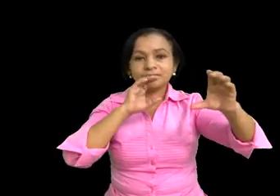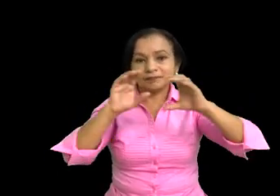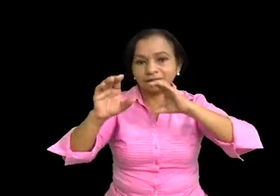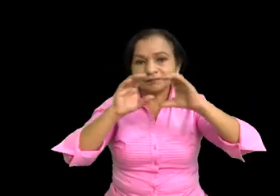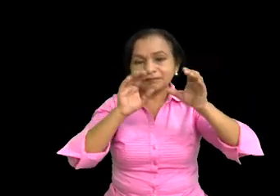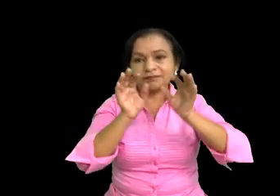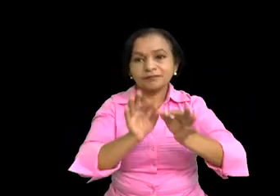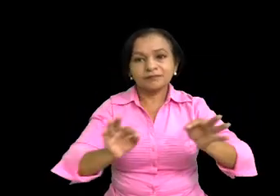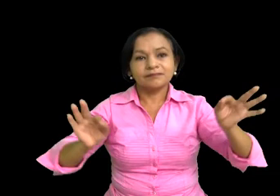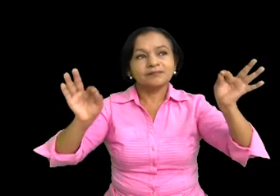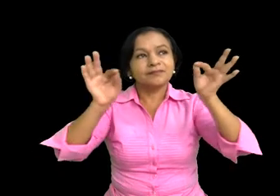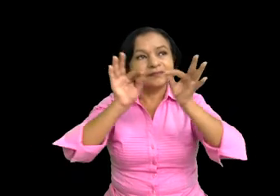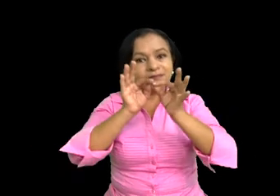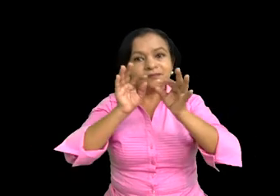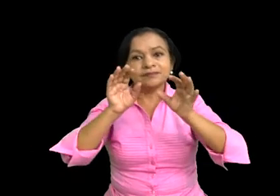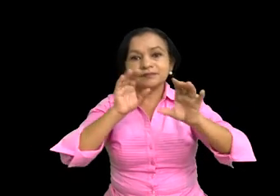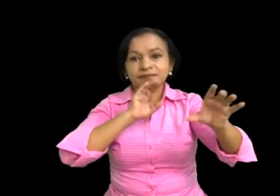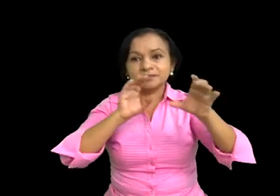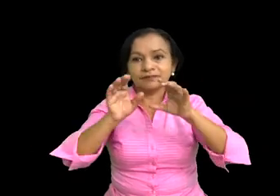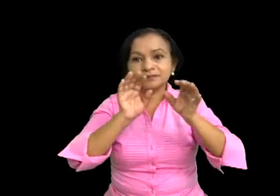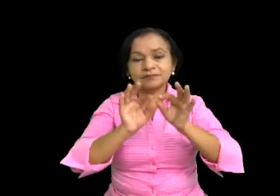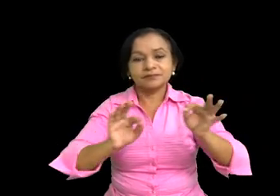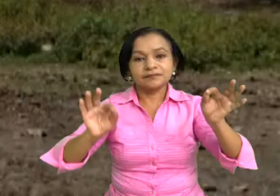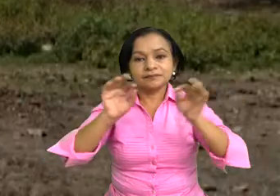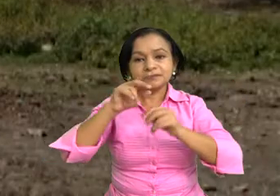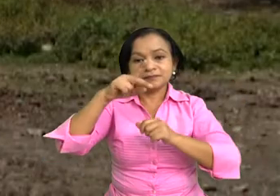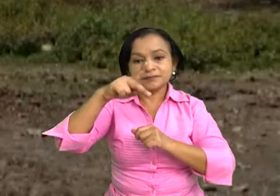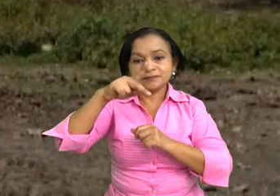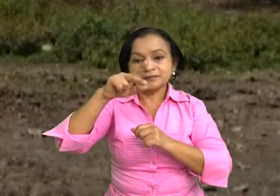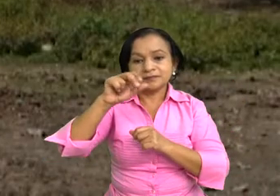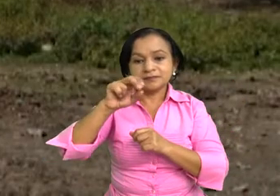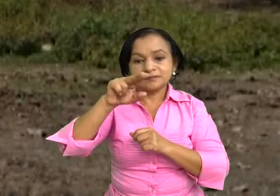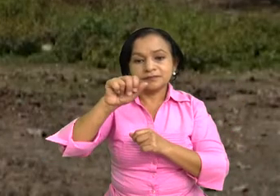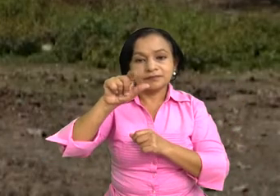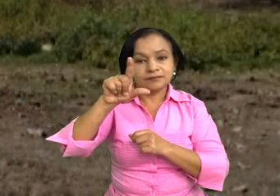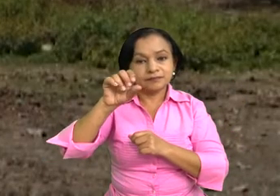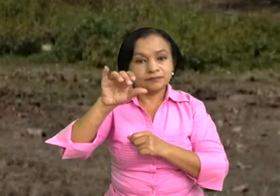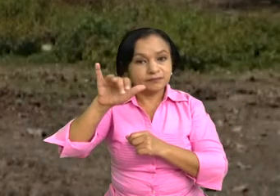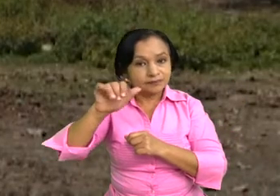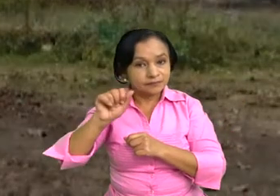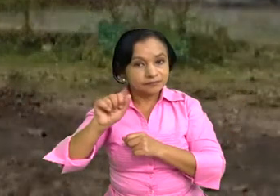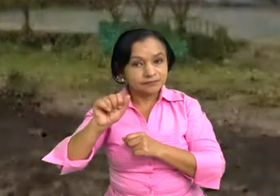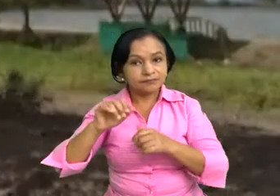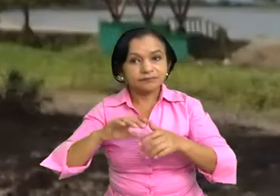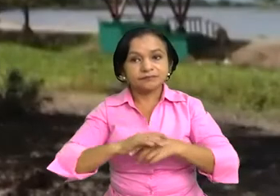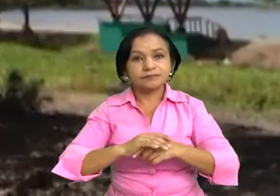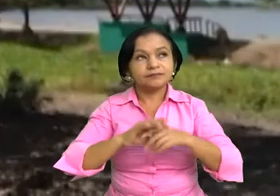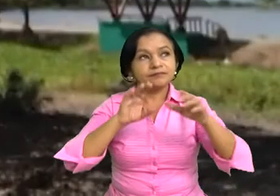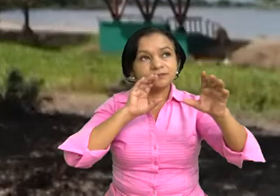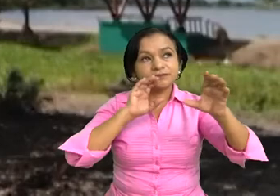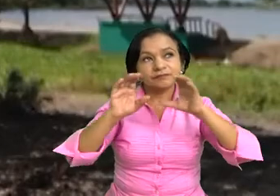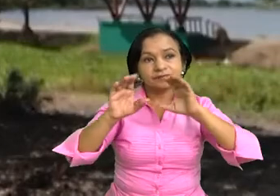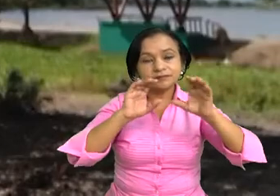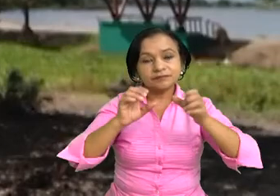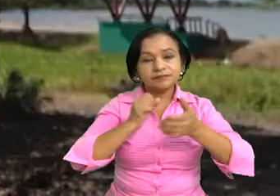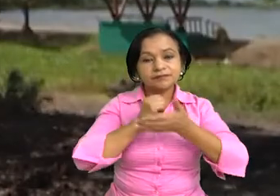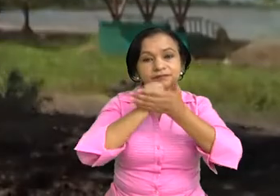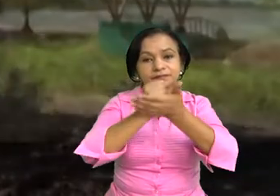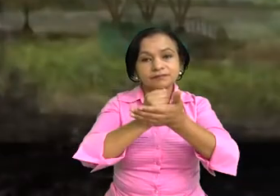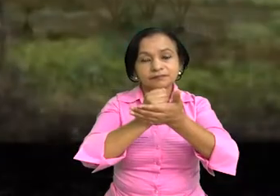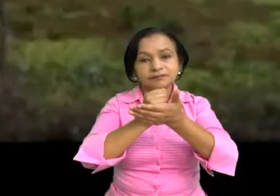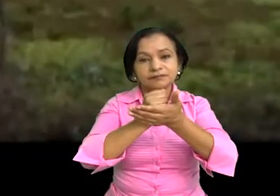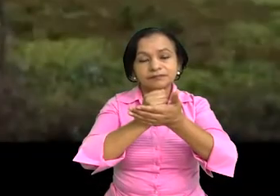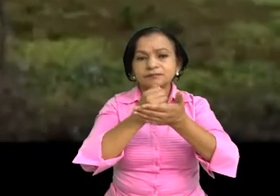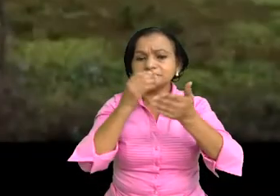fundamental. Esa es la importancia estratégica que tiene Panaloya. Es un nodo de comunicación, digamos, que permite vincular de